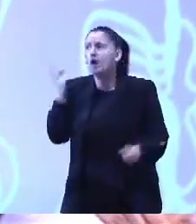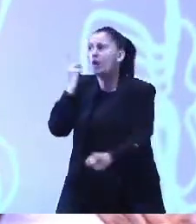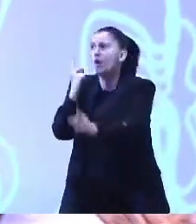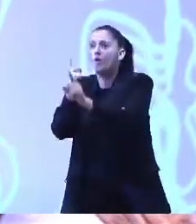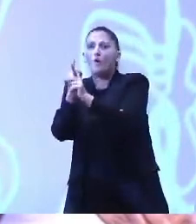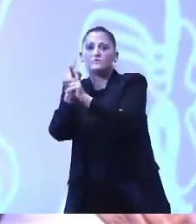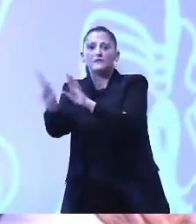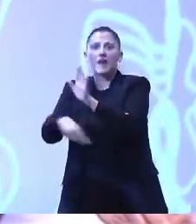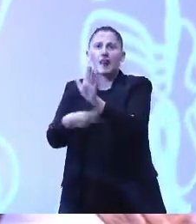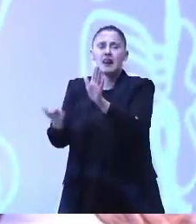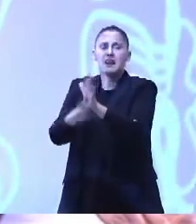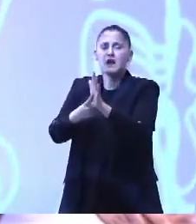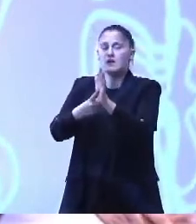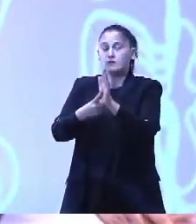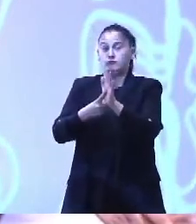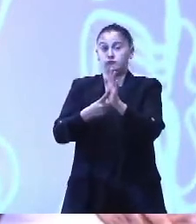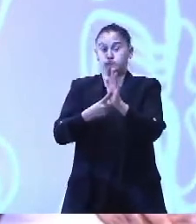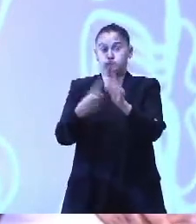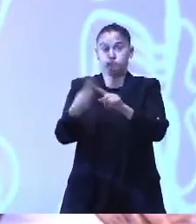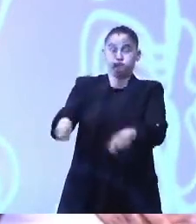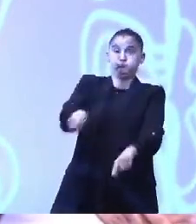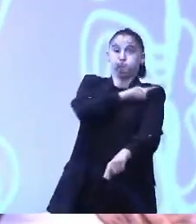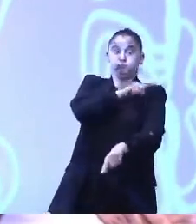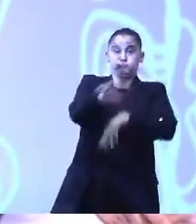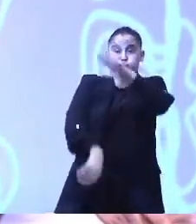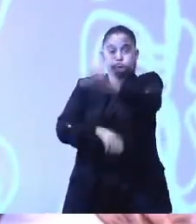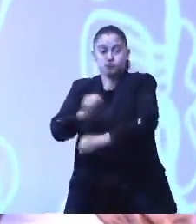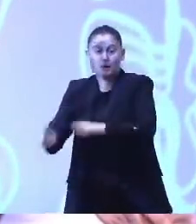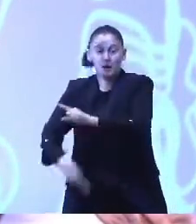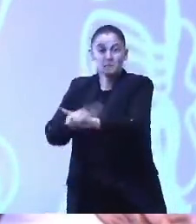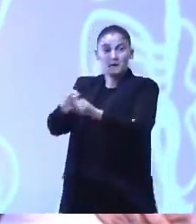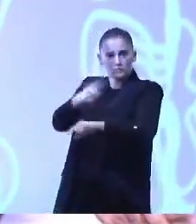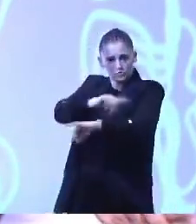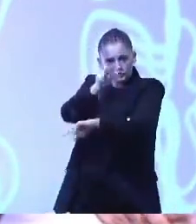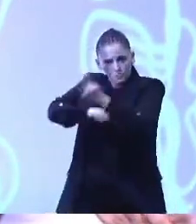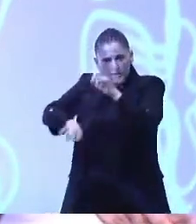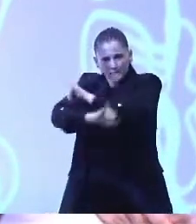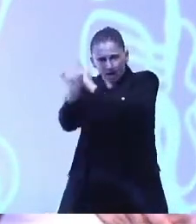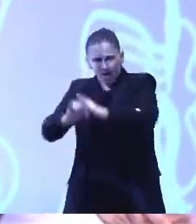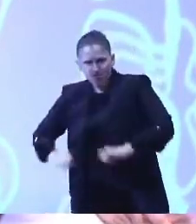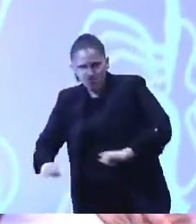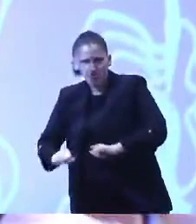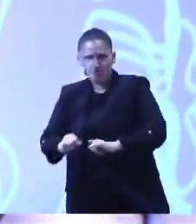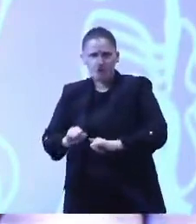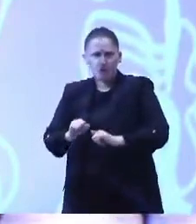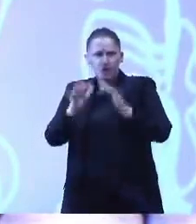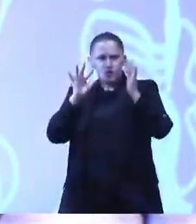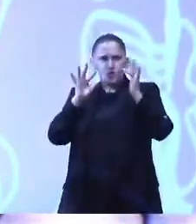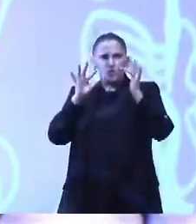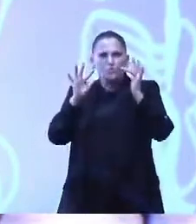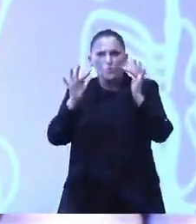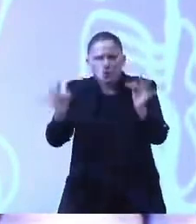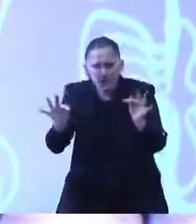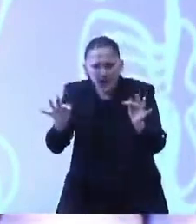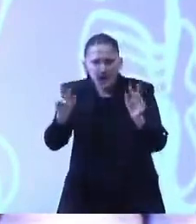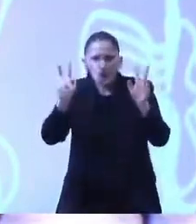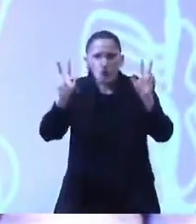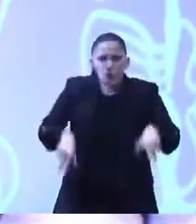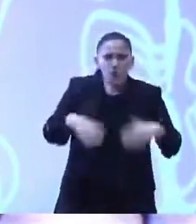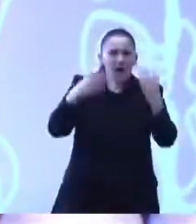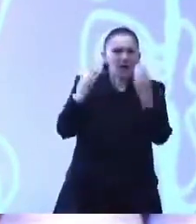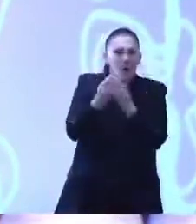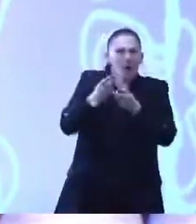frente a la ley del salvaje oeste y estamos con la paz. Claro que sí, con la paz y jamás con la guerra. Ni en